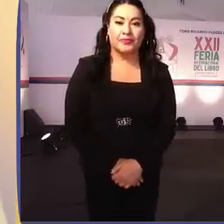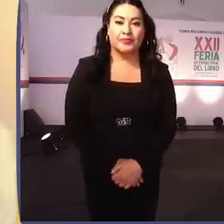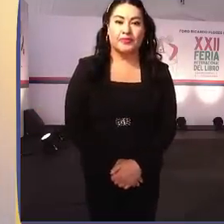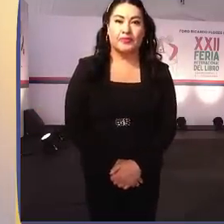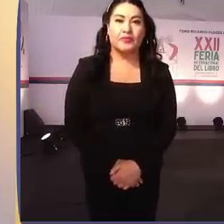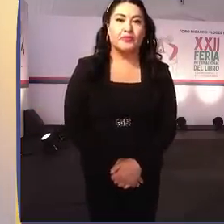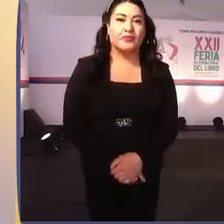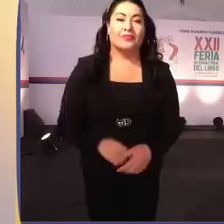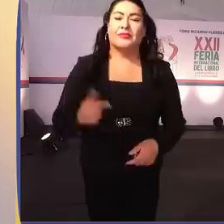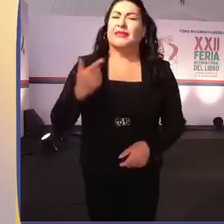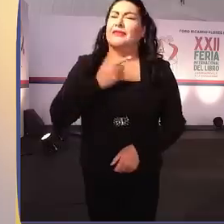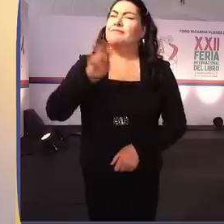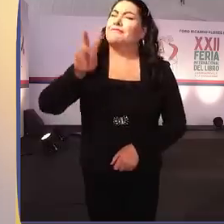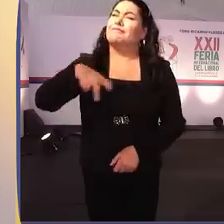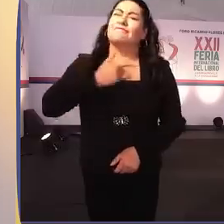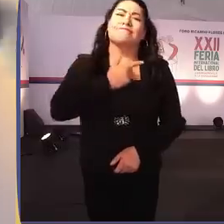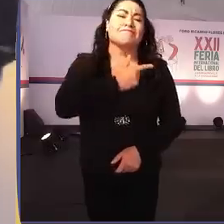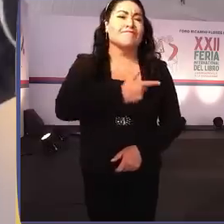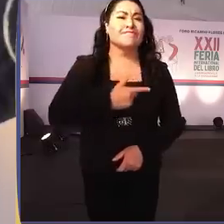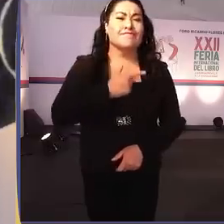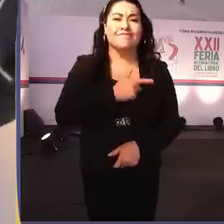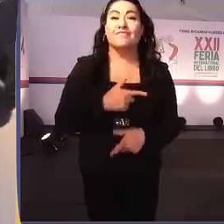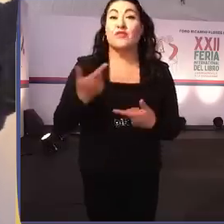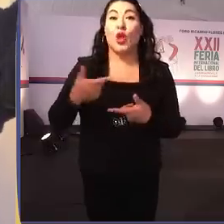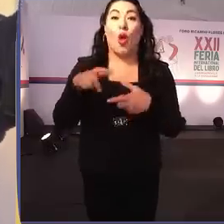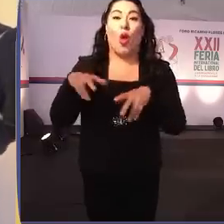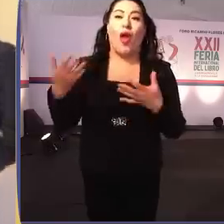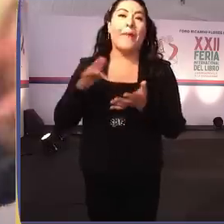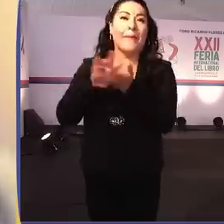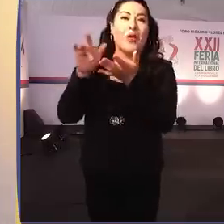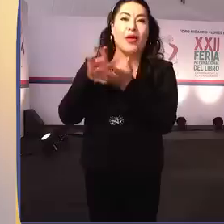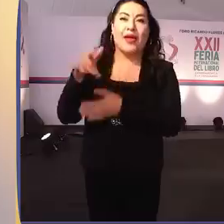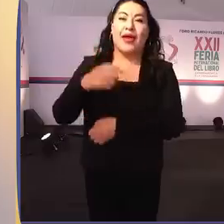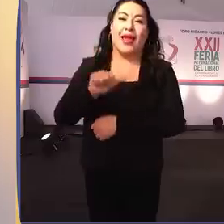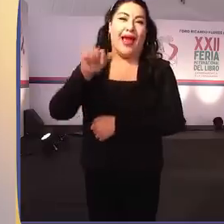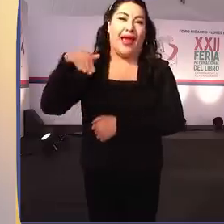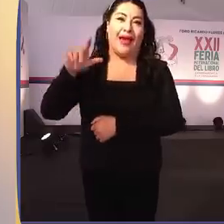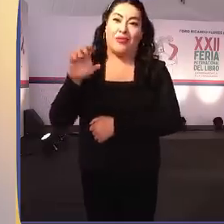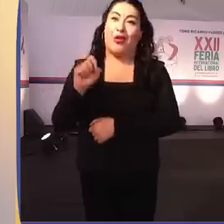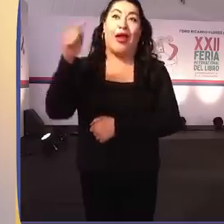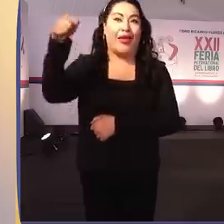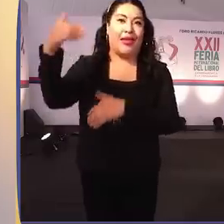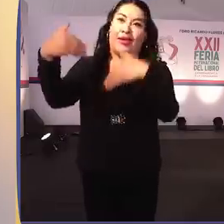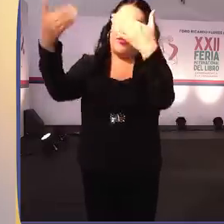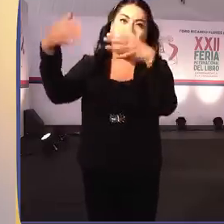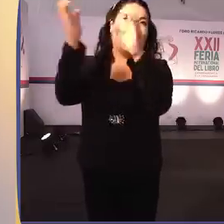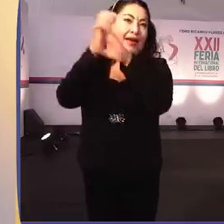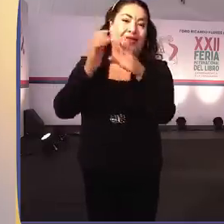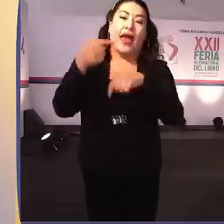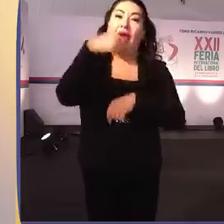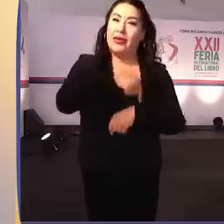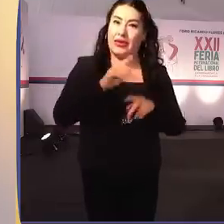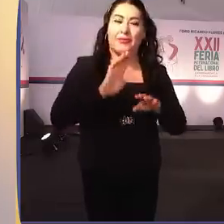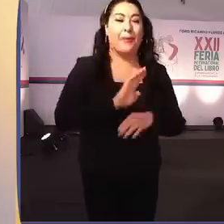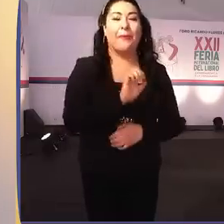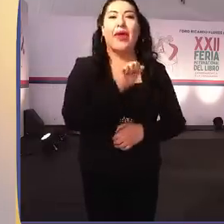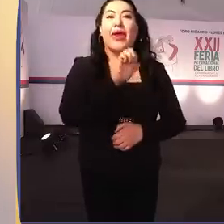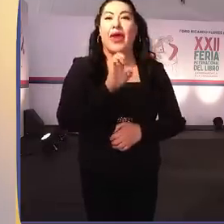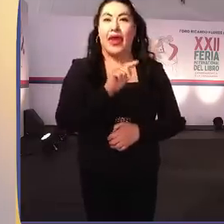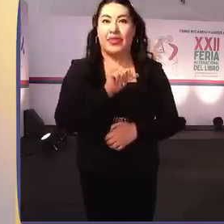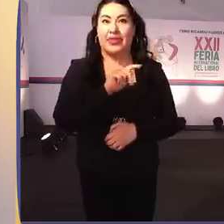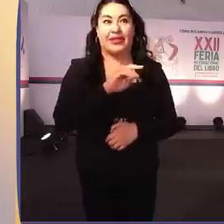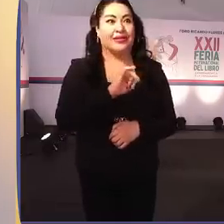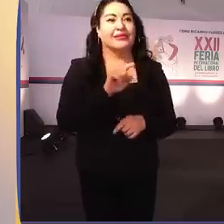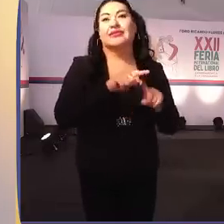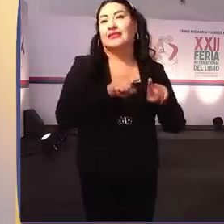Sí, es un placer estar con Obrador, se lo cantan a la ventana. Aquí Beatriz está en su condición de